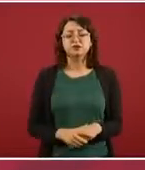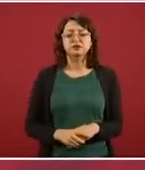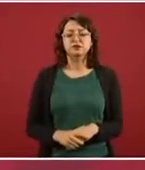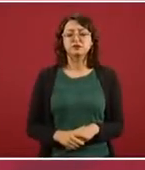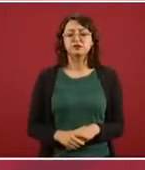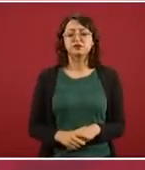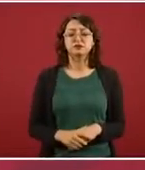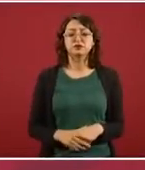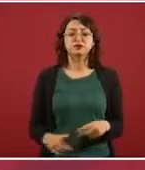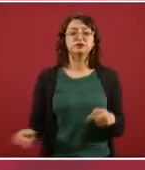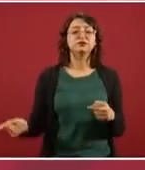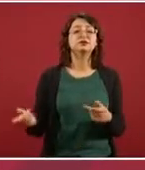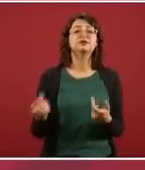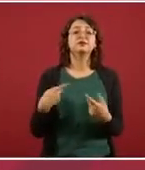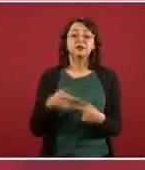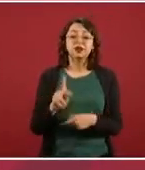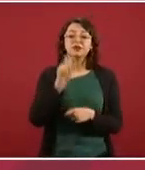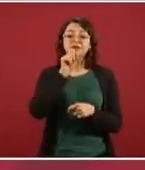Pero al mismo tiempo,